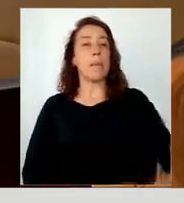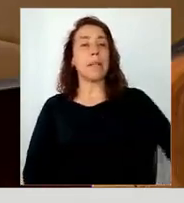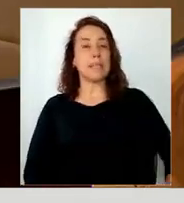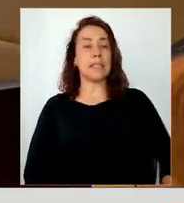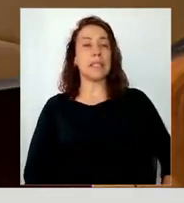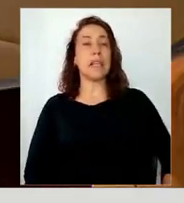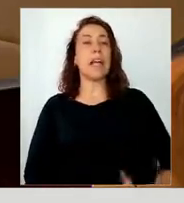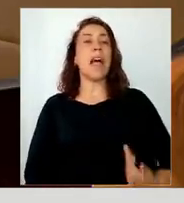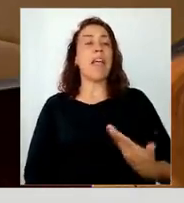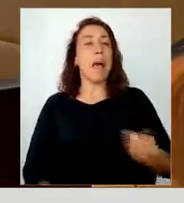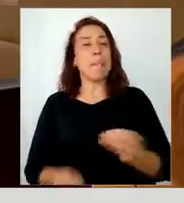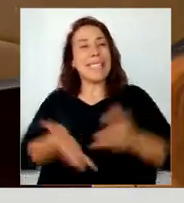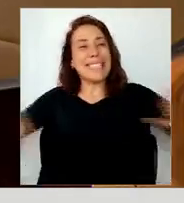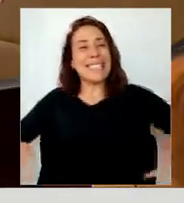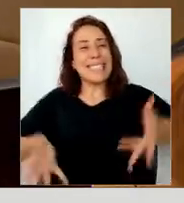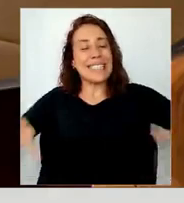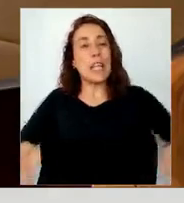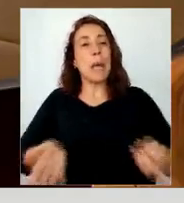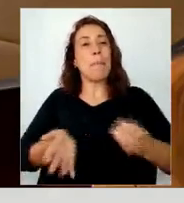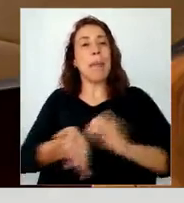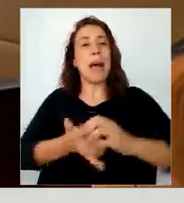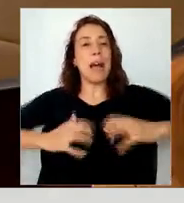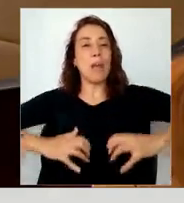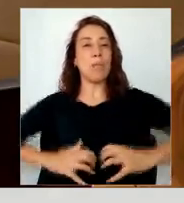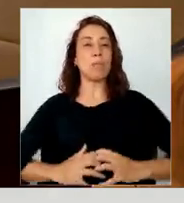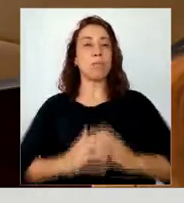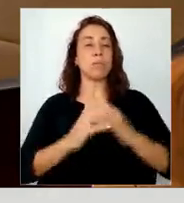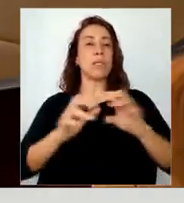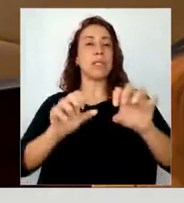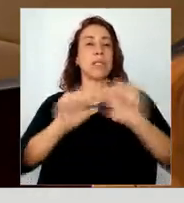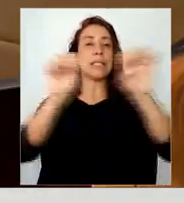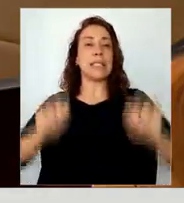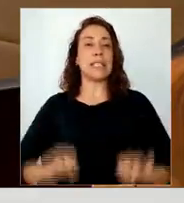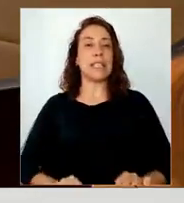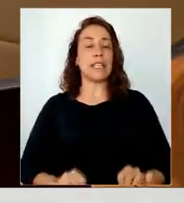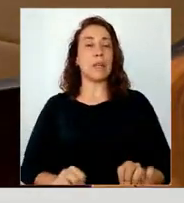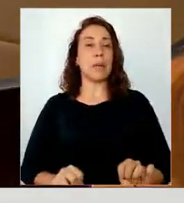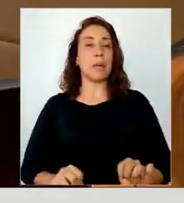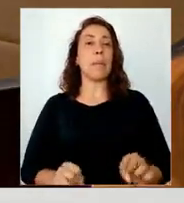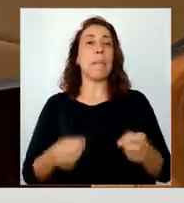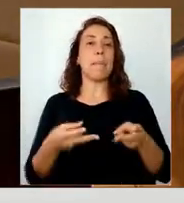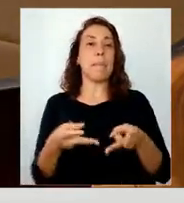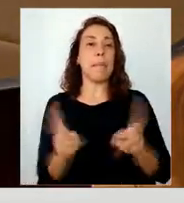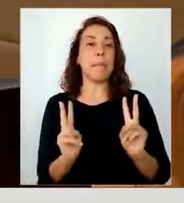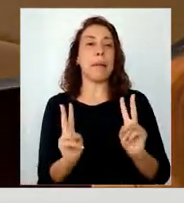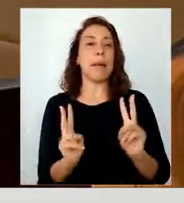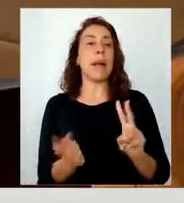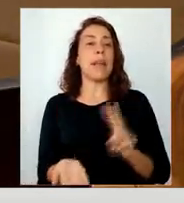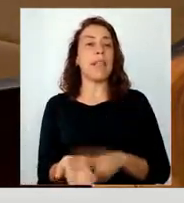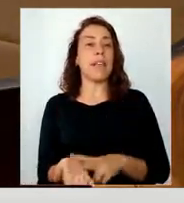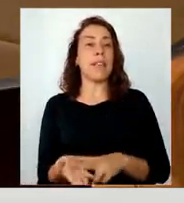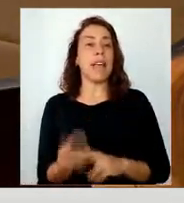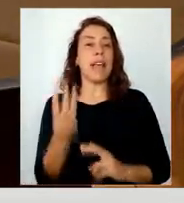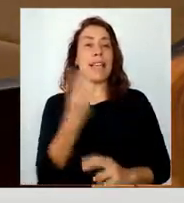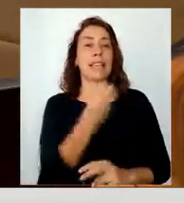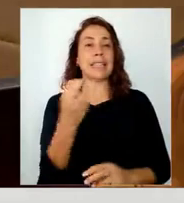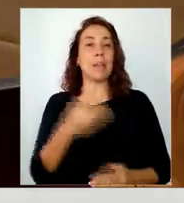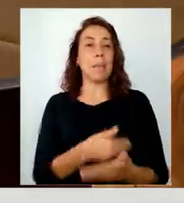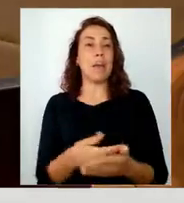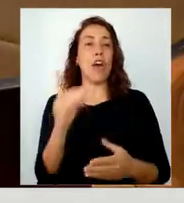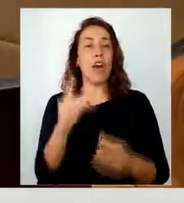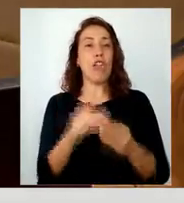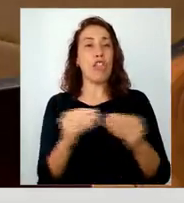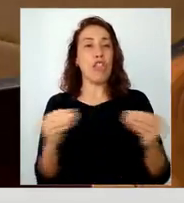más fortalecimiento al sistema y permitirá que efectivamente estos trescientos millones de dólares adicionales